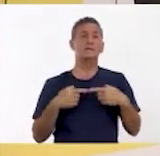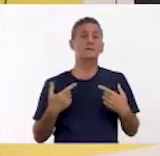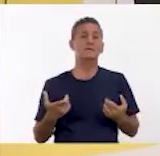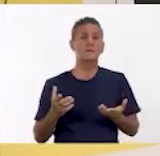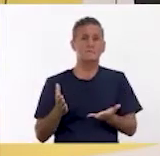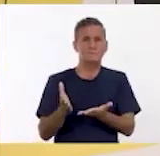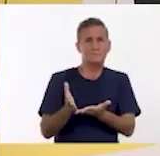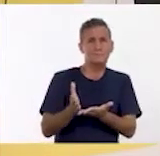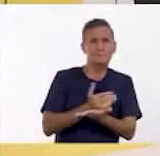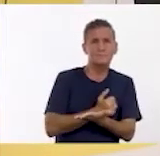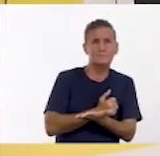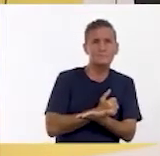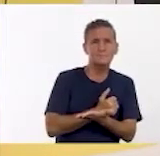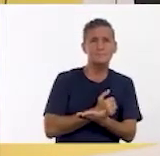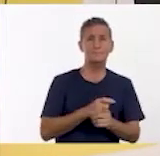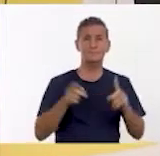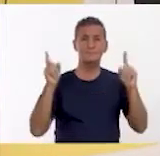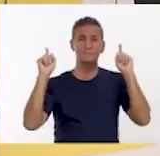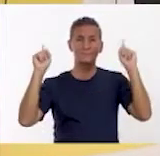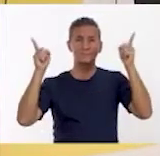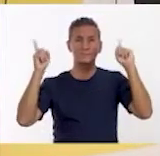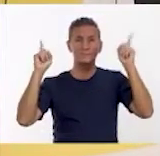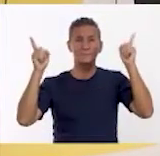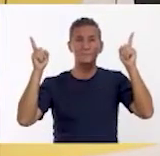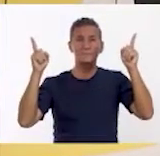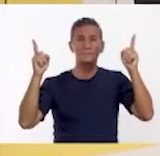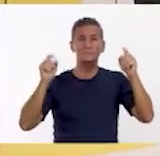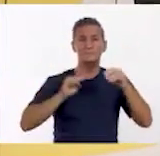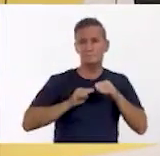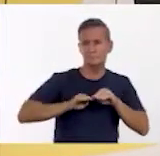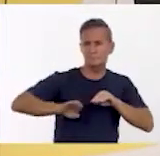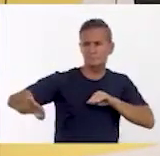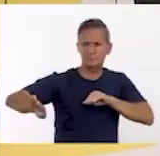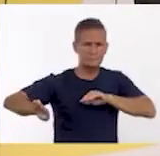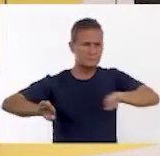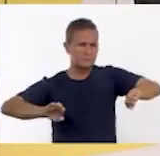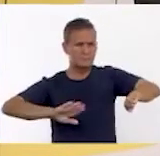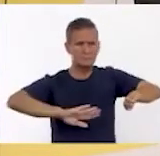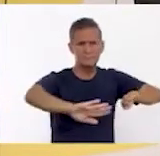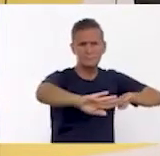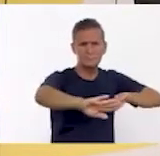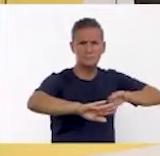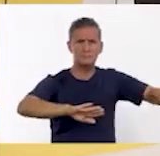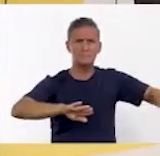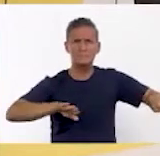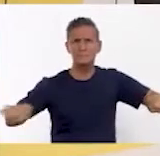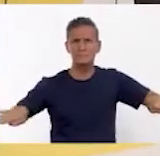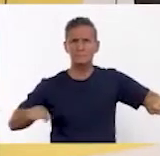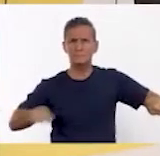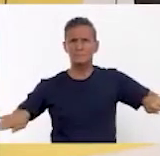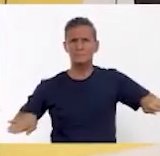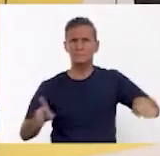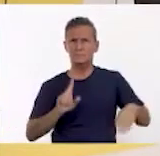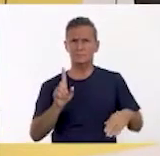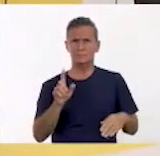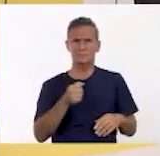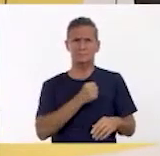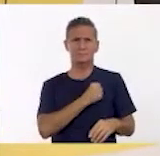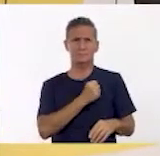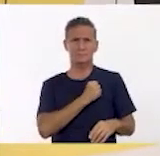Sudáfrica tuvo que eliminar el apartheid, una política segregacionista, una política